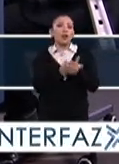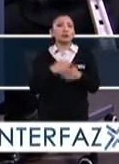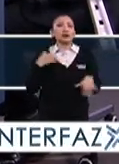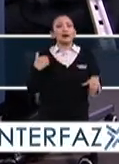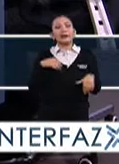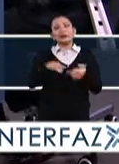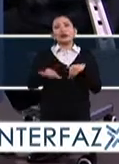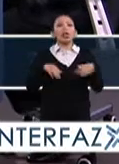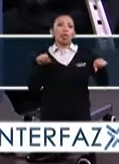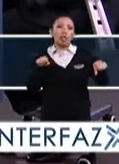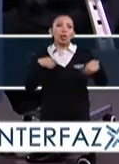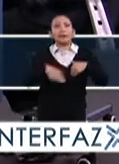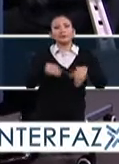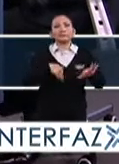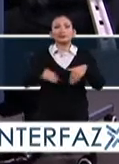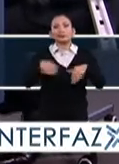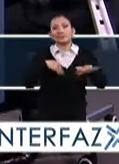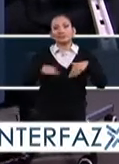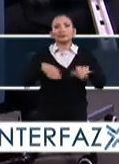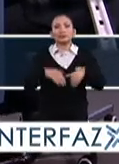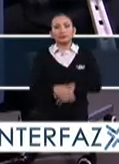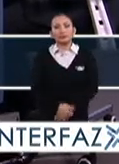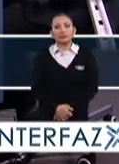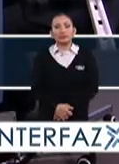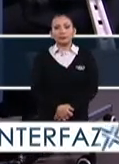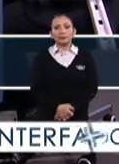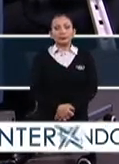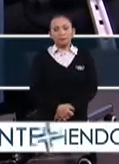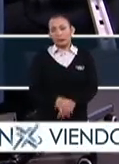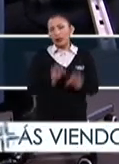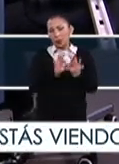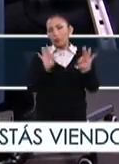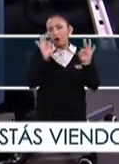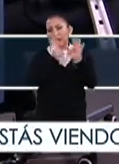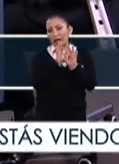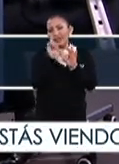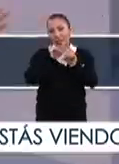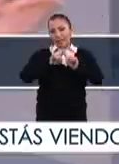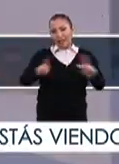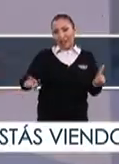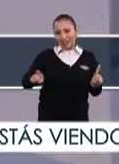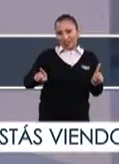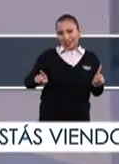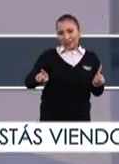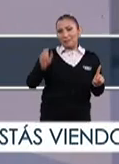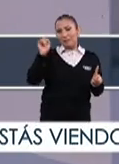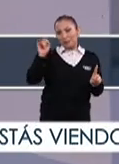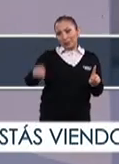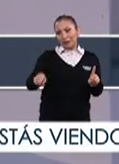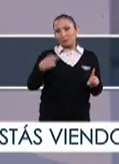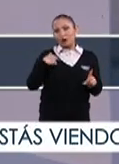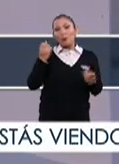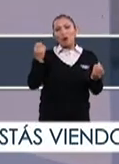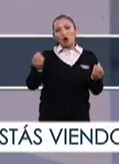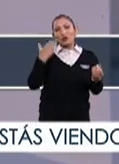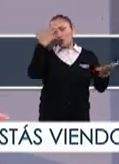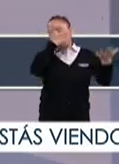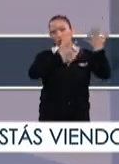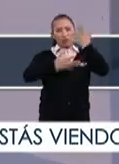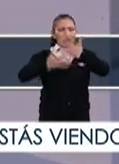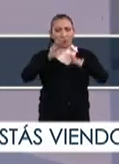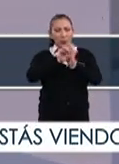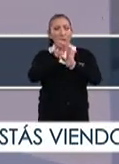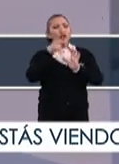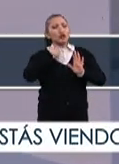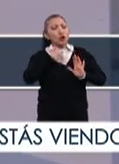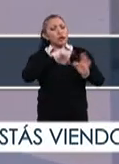una caminadora y echarme un sprint? Ok. Sí es importante esta diferencia porque justo nos llegamos a confundir, ¿no? O a lo